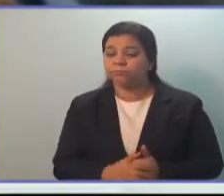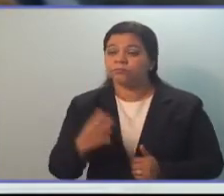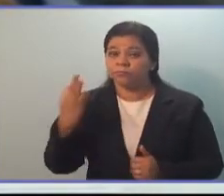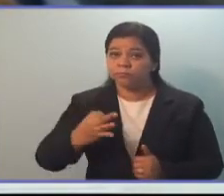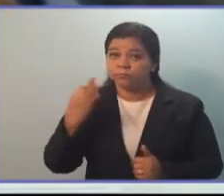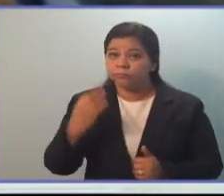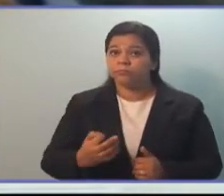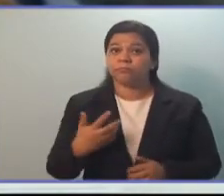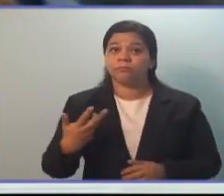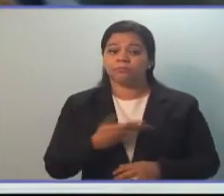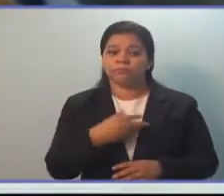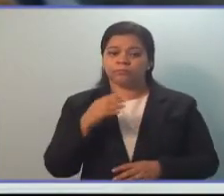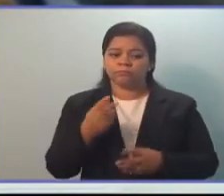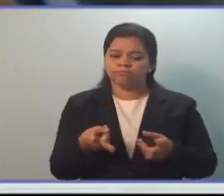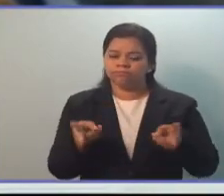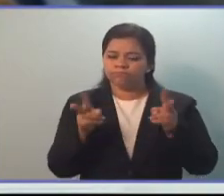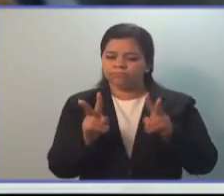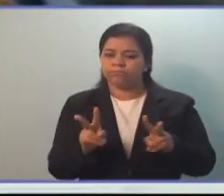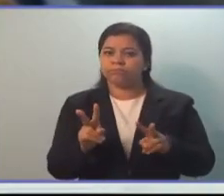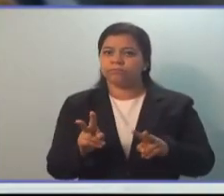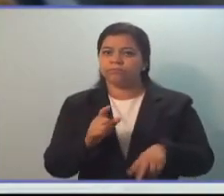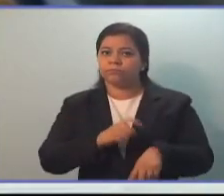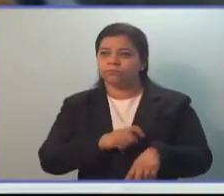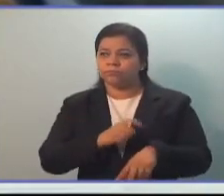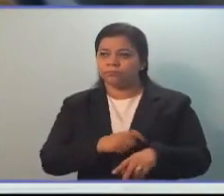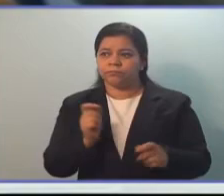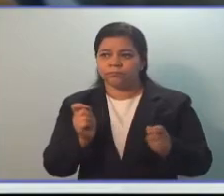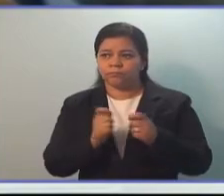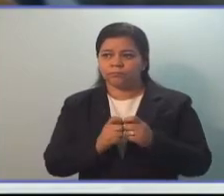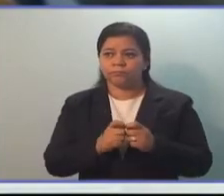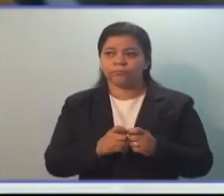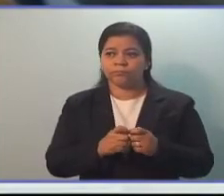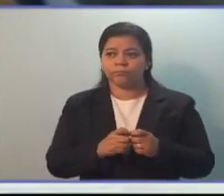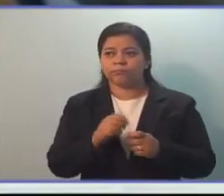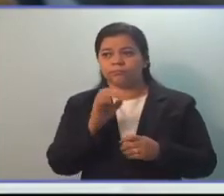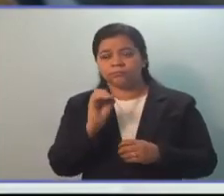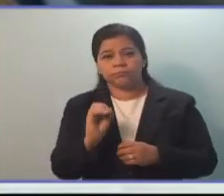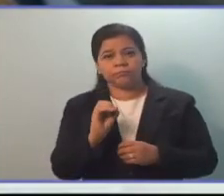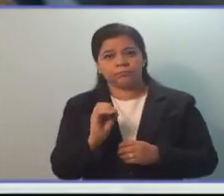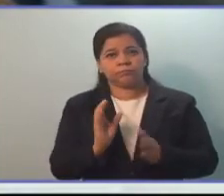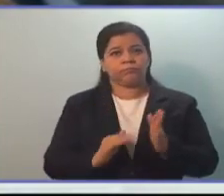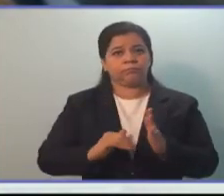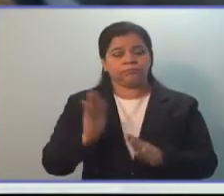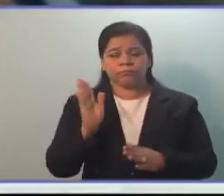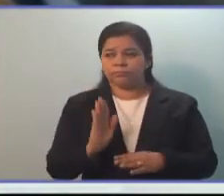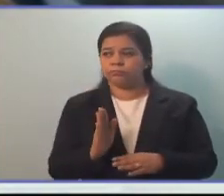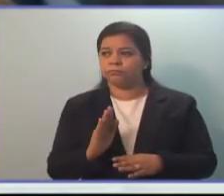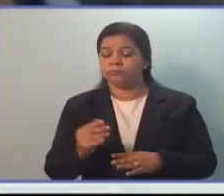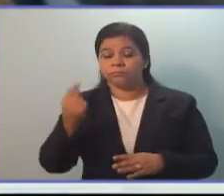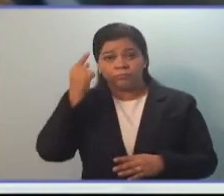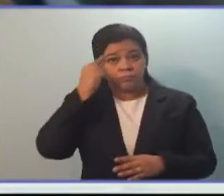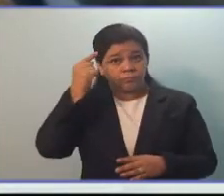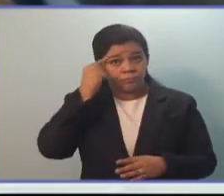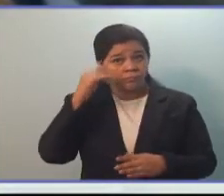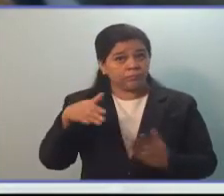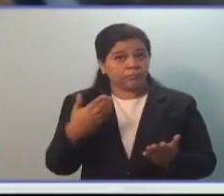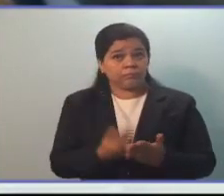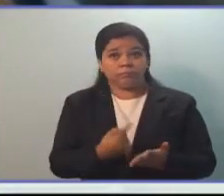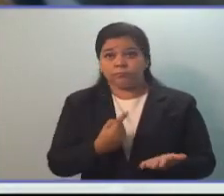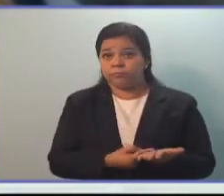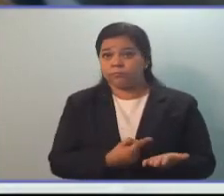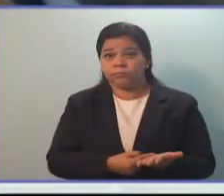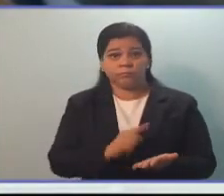valorados en el tiempo, si es oportuna y si es prudente, pensando que sus efectos no deben ser más graves